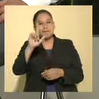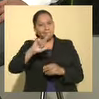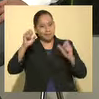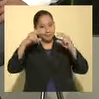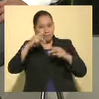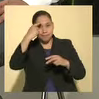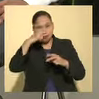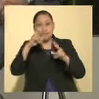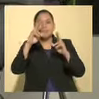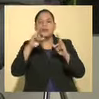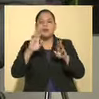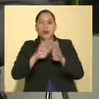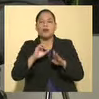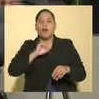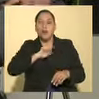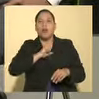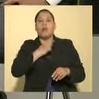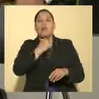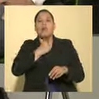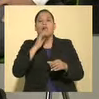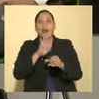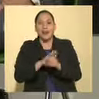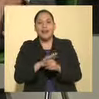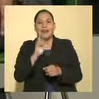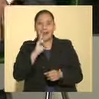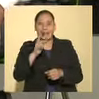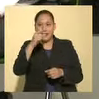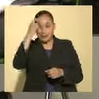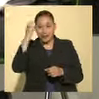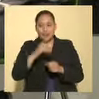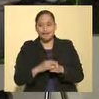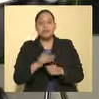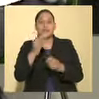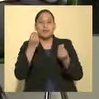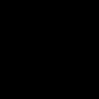para hablar de atragantamiento. Ahora sí, el atragantamiento, mi querido Quique. Pues muchísimas gracias, Doc.